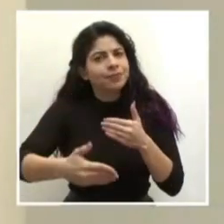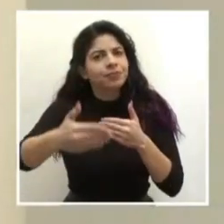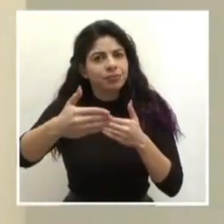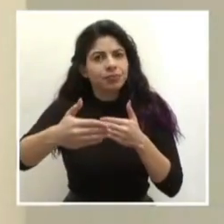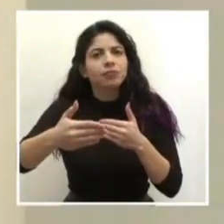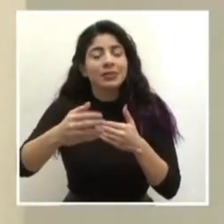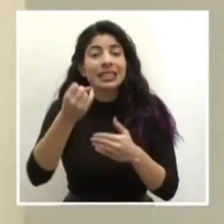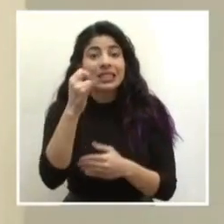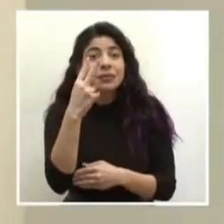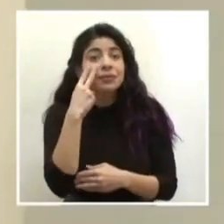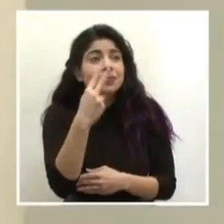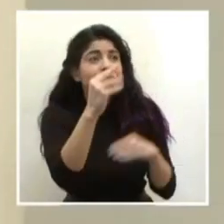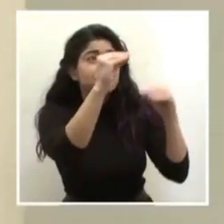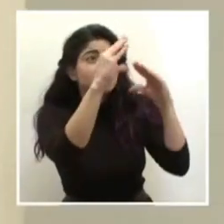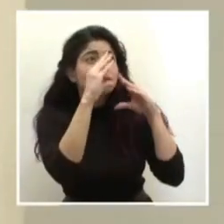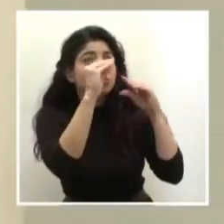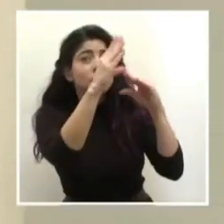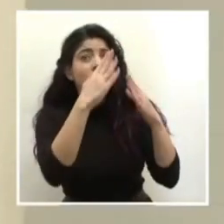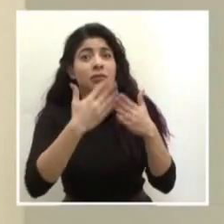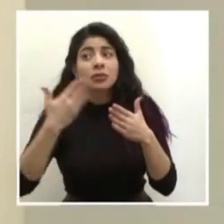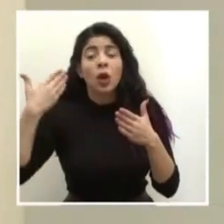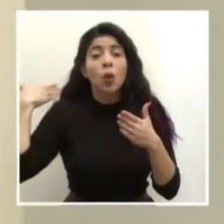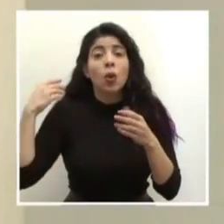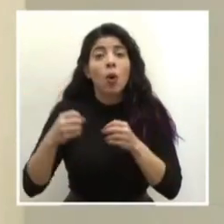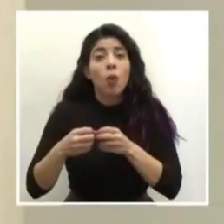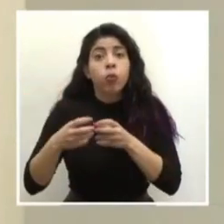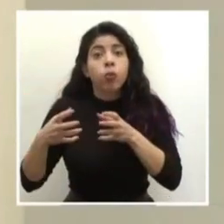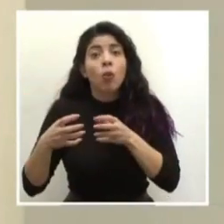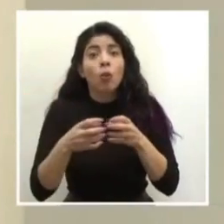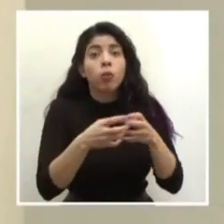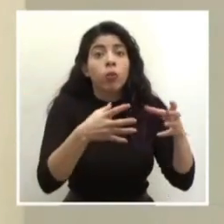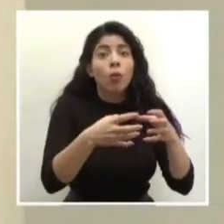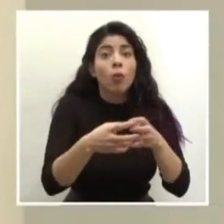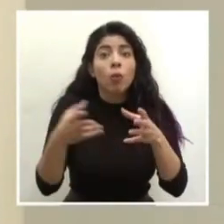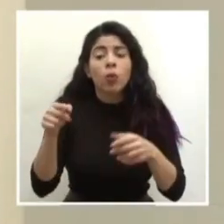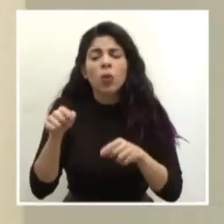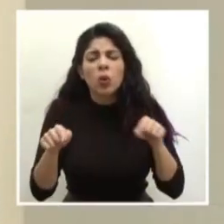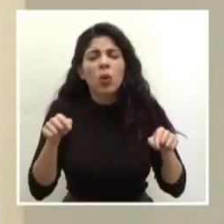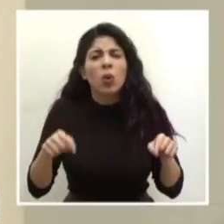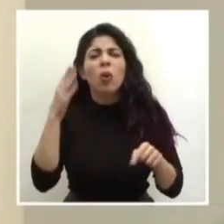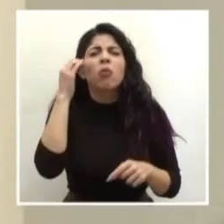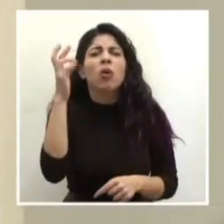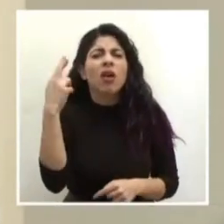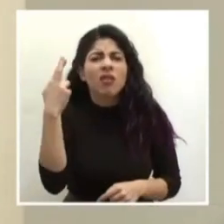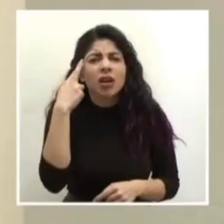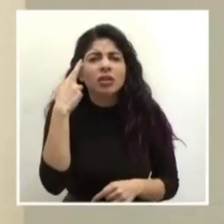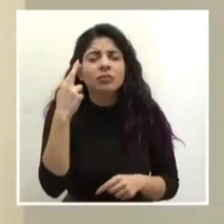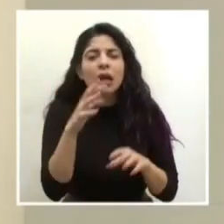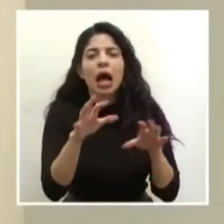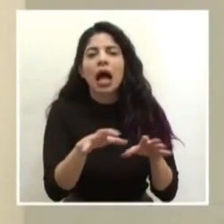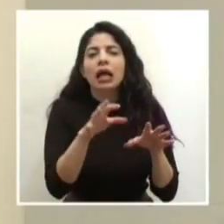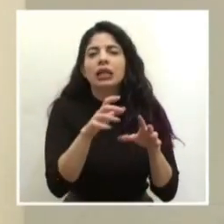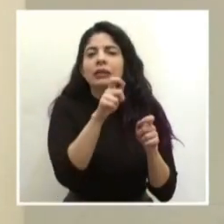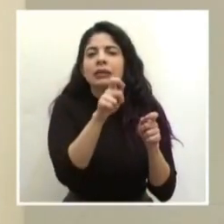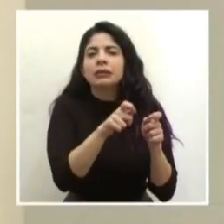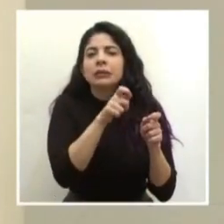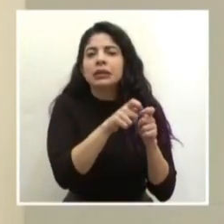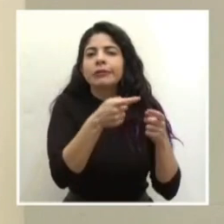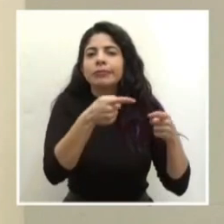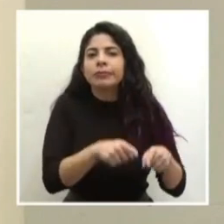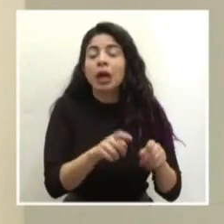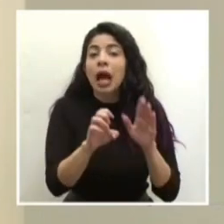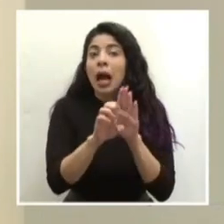vemos los datos, los últimos incrementos que ha habido en casos tiene que ver con actividades muy particulares. Por